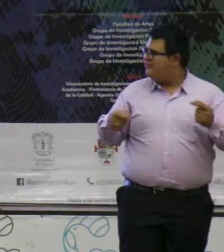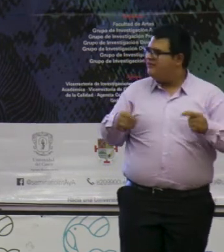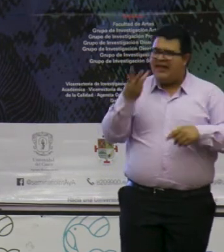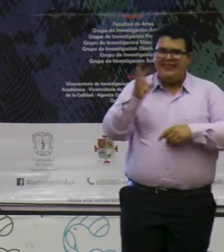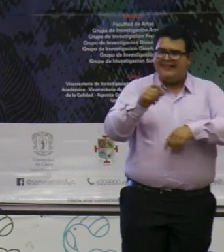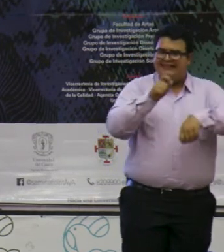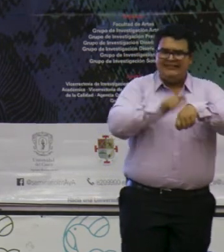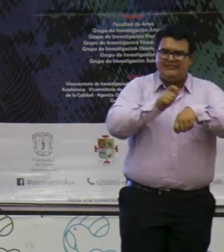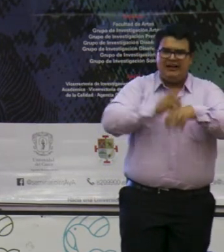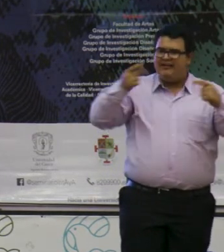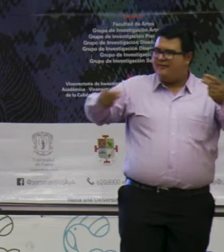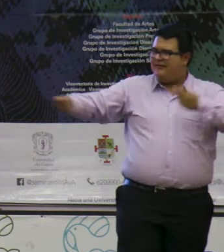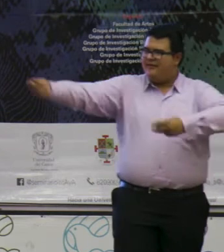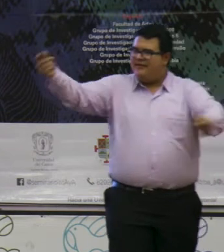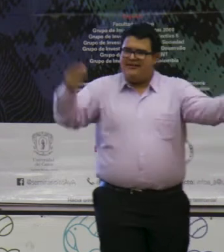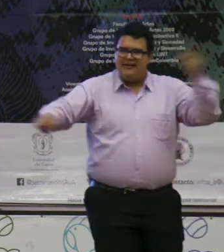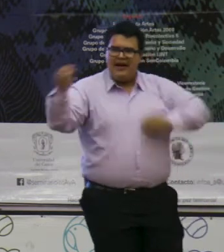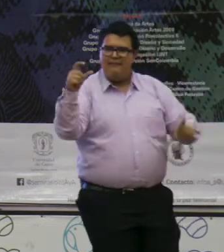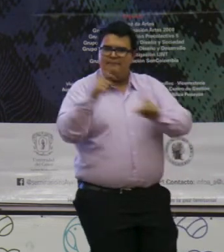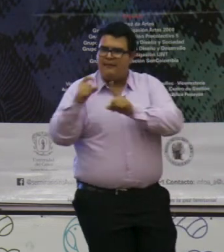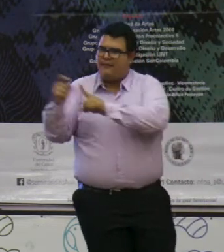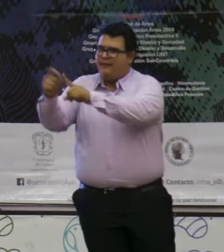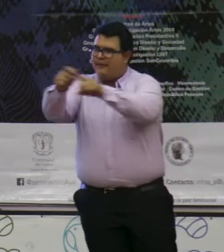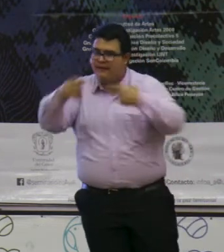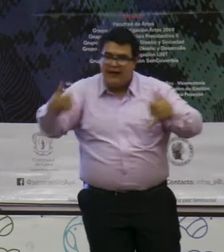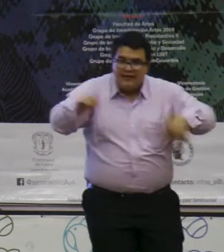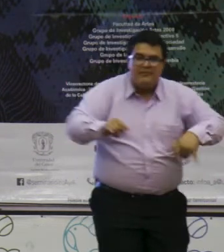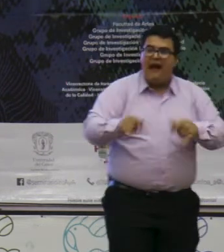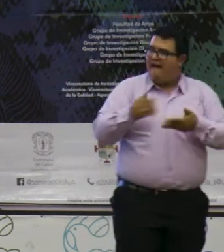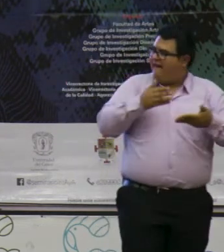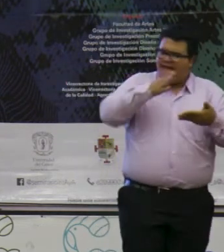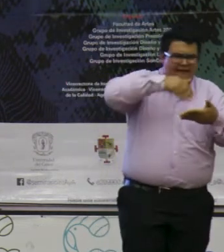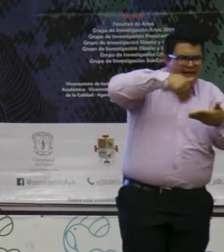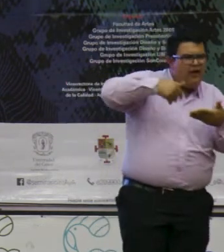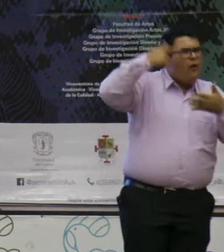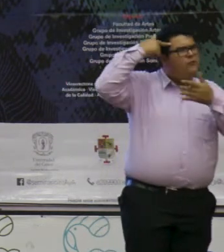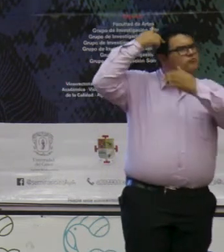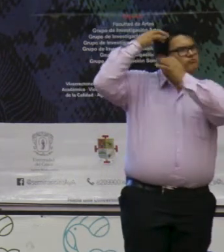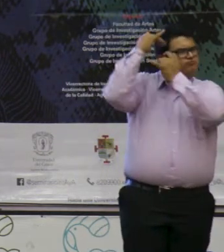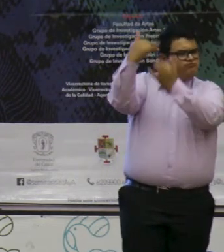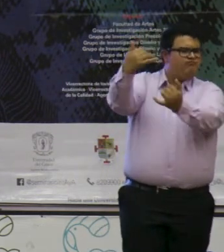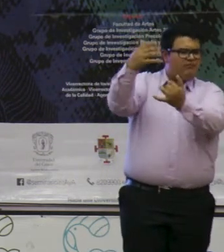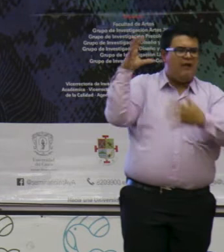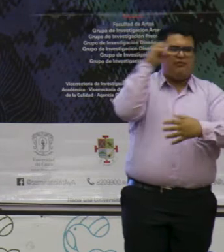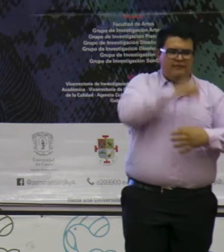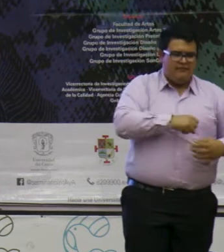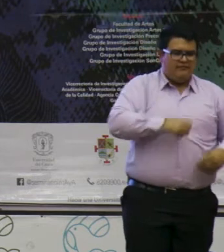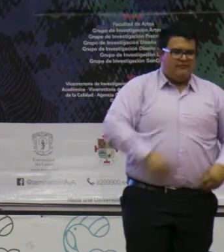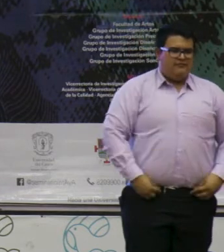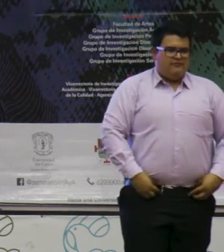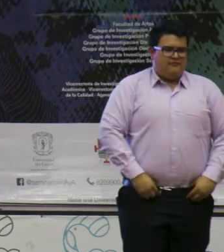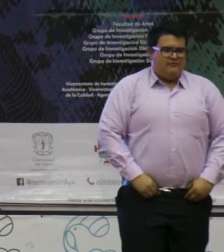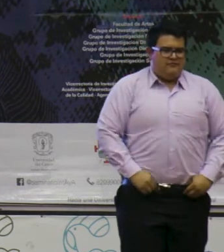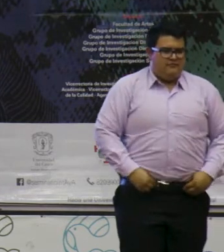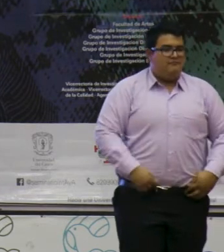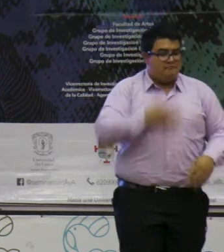30 segundos de palabra rápida, y nos vamos a buscarlas en el archivo a ver qué encontramos. Ese tipo de ejercicios, por ejemplo, son muy